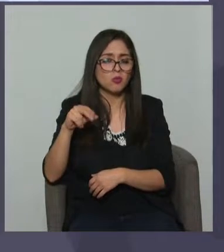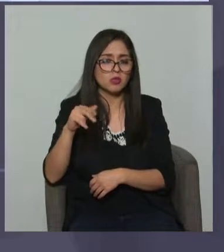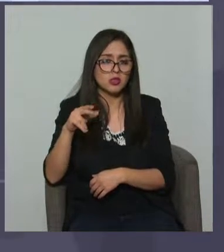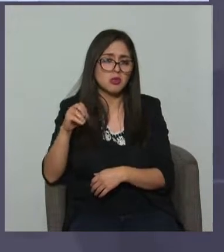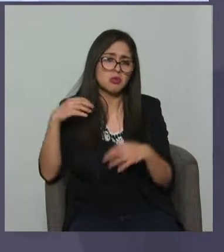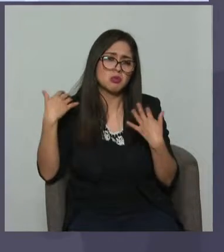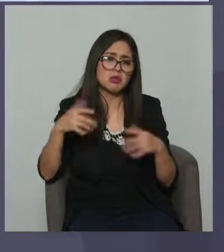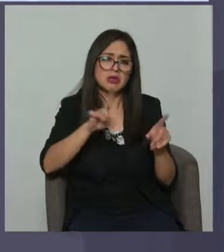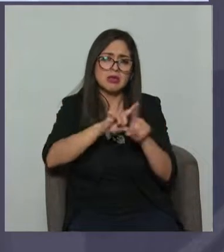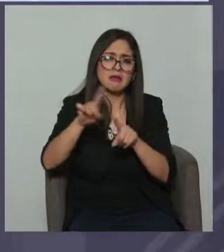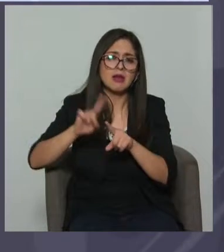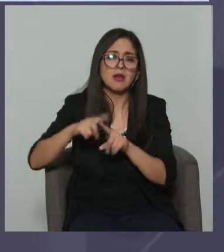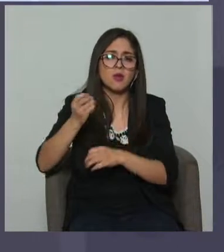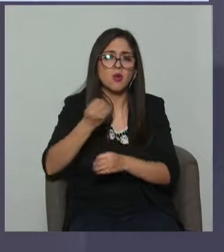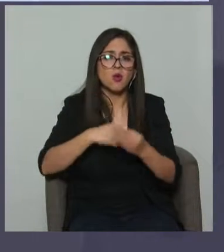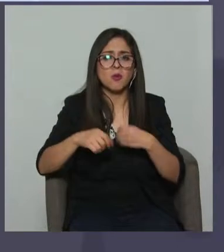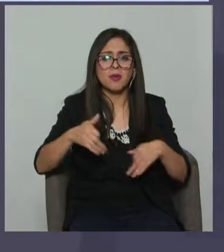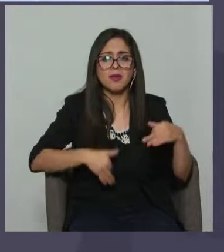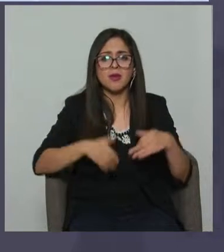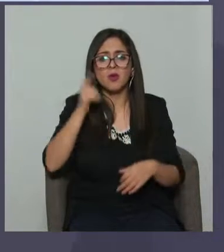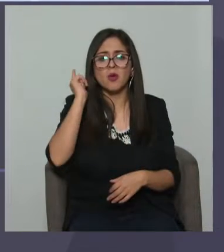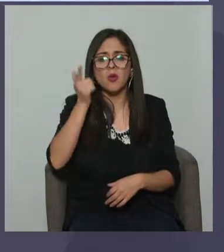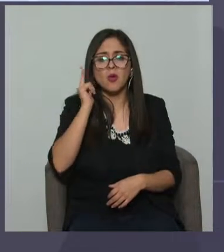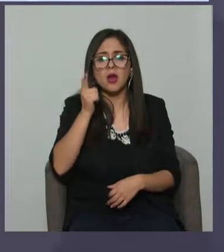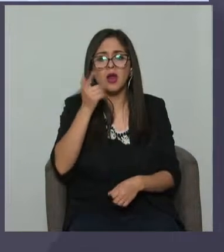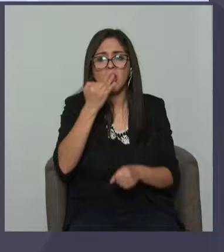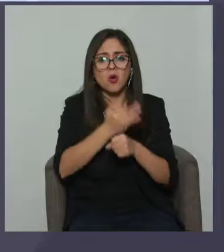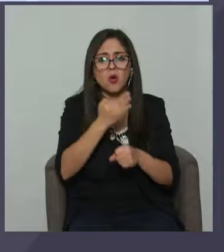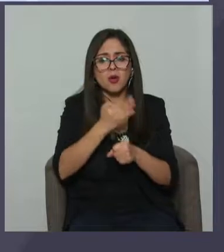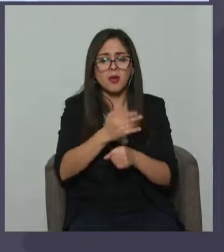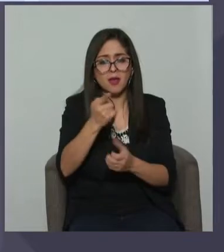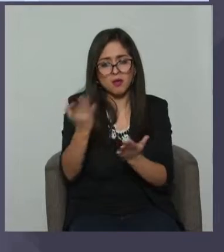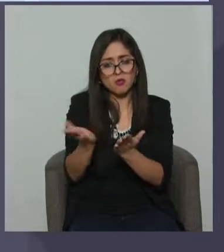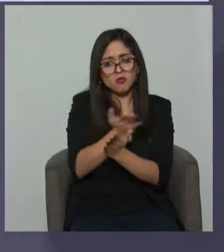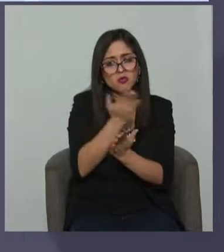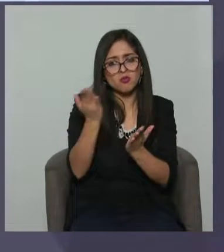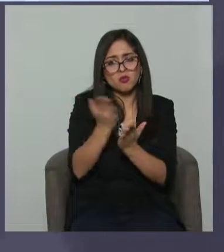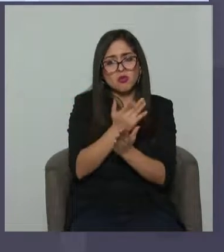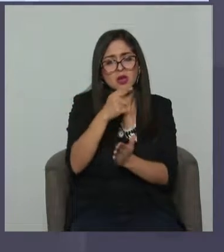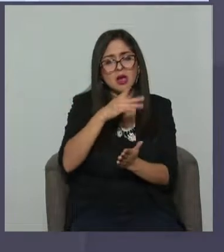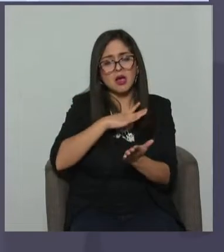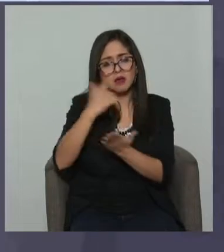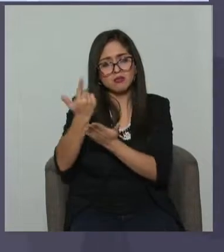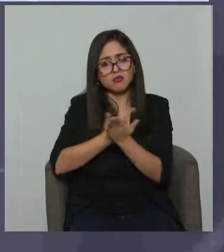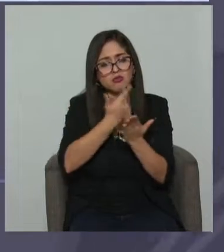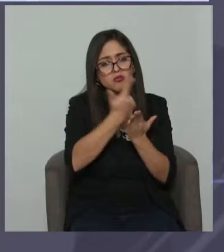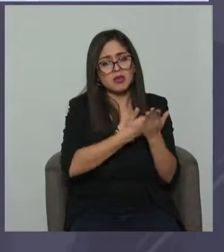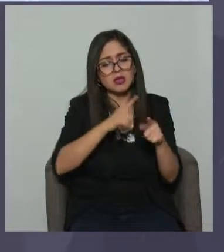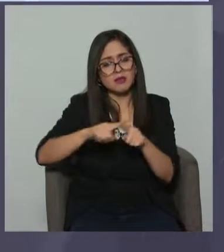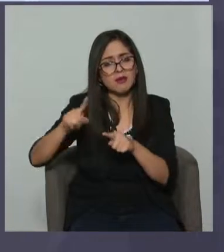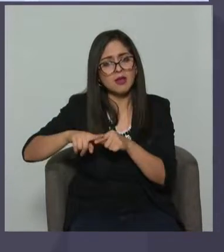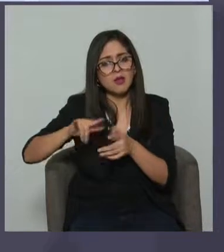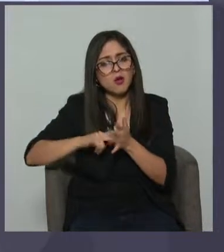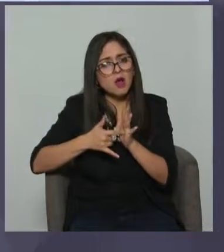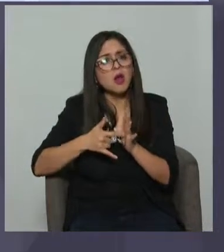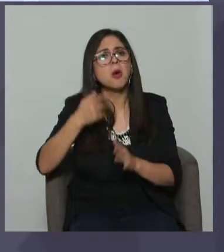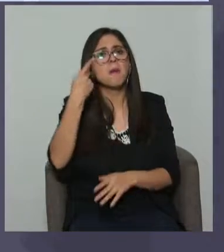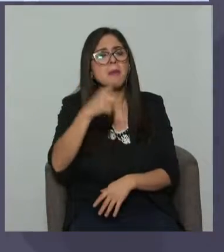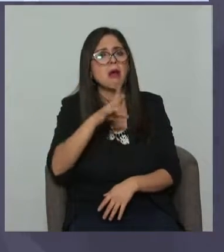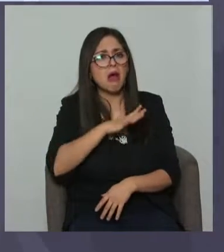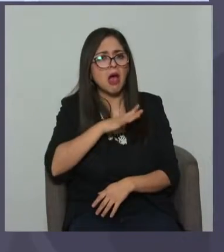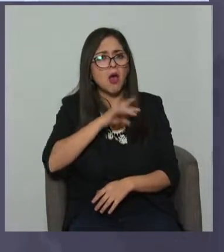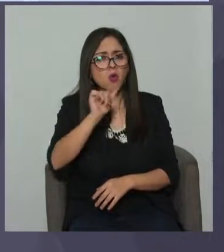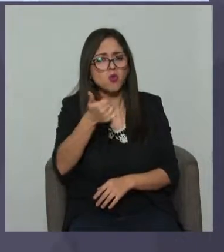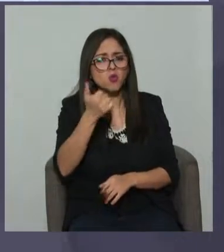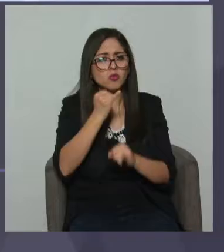una variedad. Quédese con este material, aquí tiene todos los horarios. ¿Hay alguna página de internet donde podamos ver?